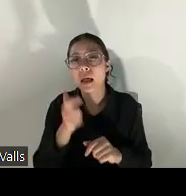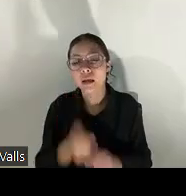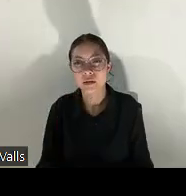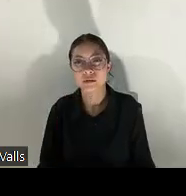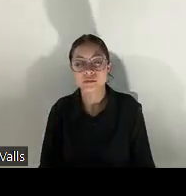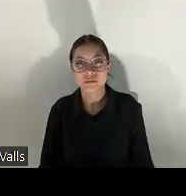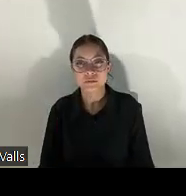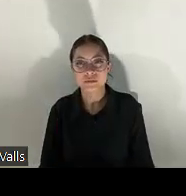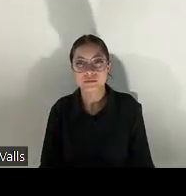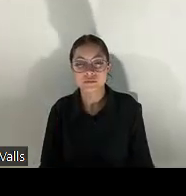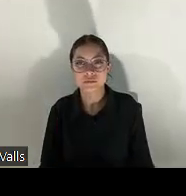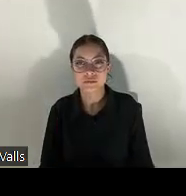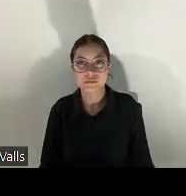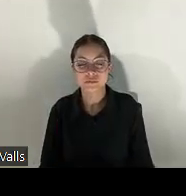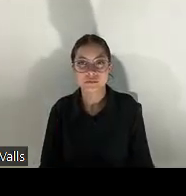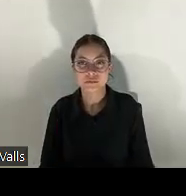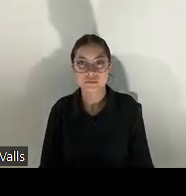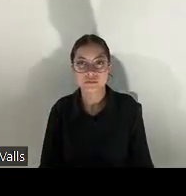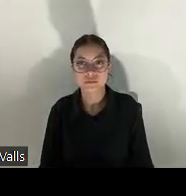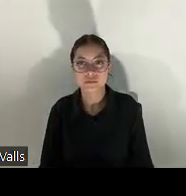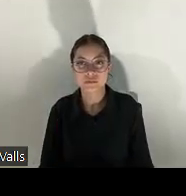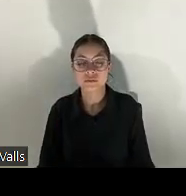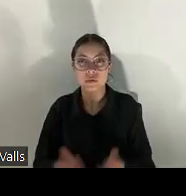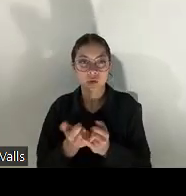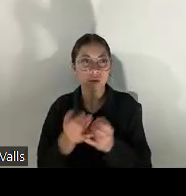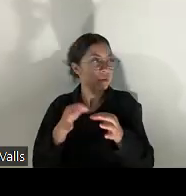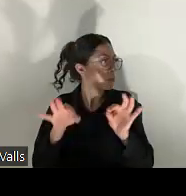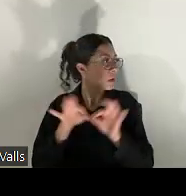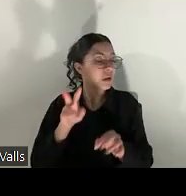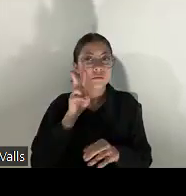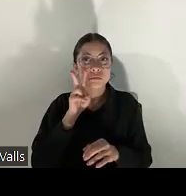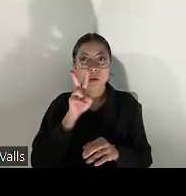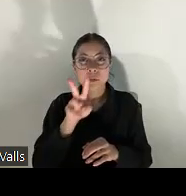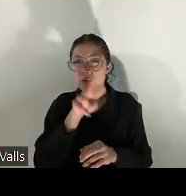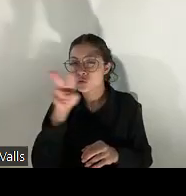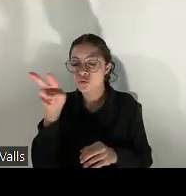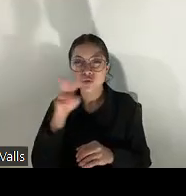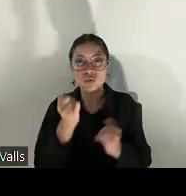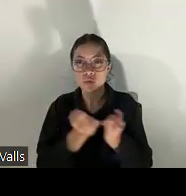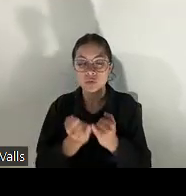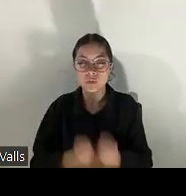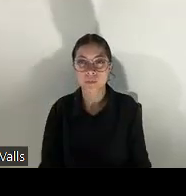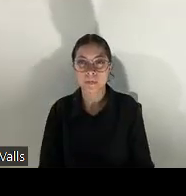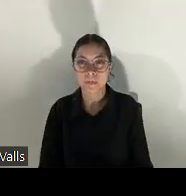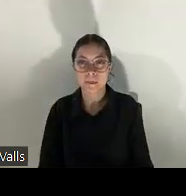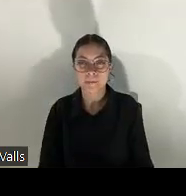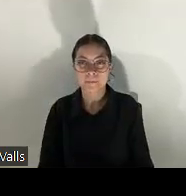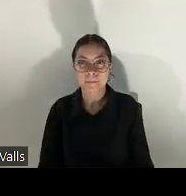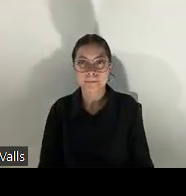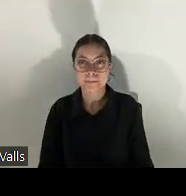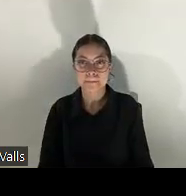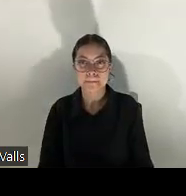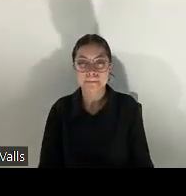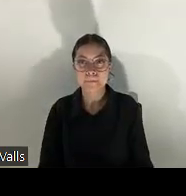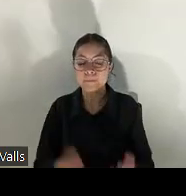Lo mismo pasa con el estímulo visual. Primero, es importante ir viendo